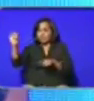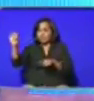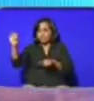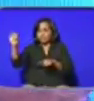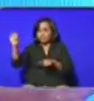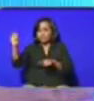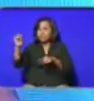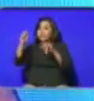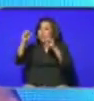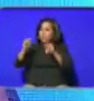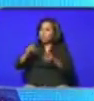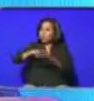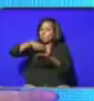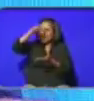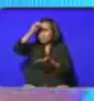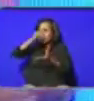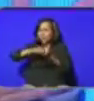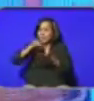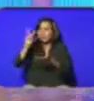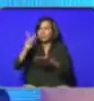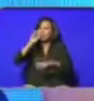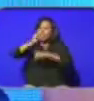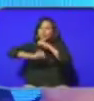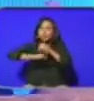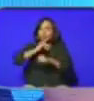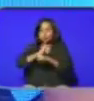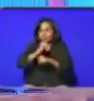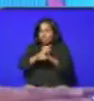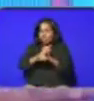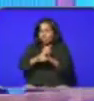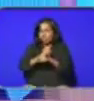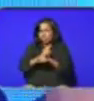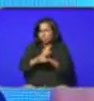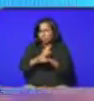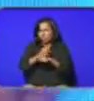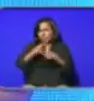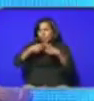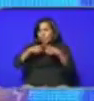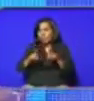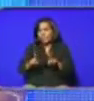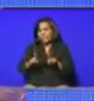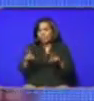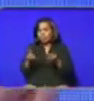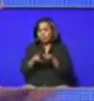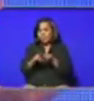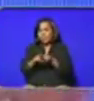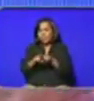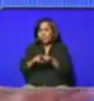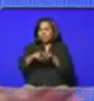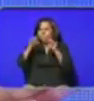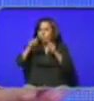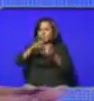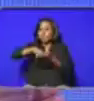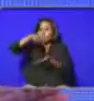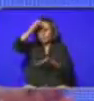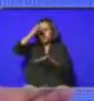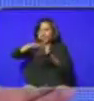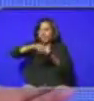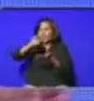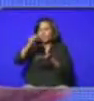carrera técnica de 2 años, y también existe el estudio profesional, donde ya estamos hablando